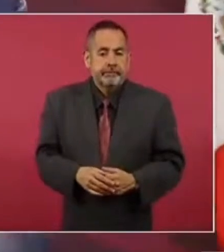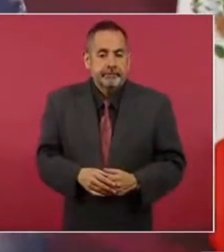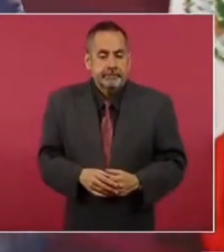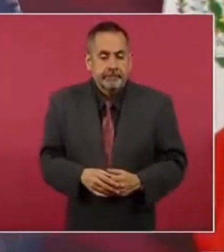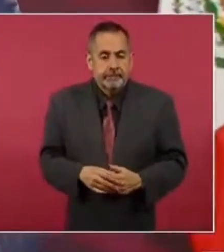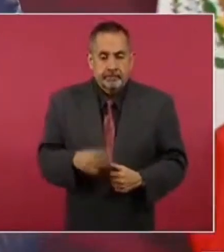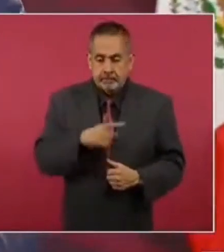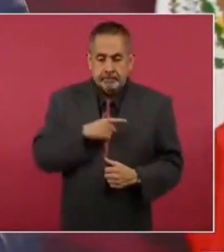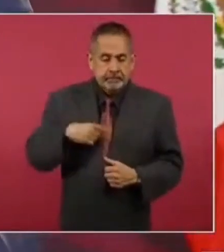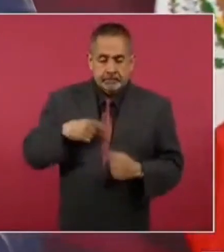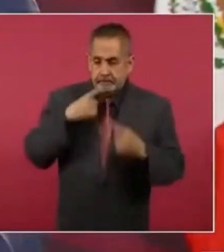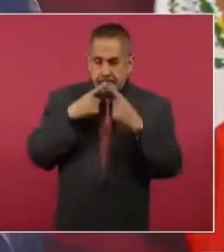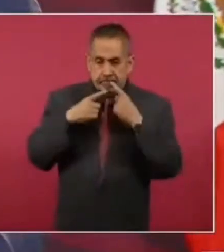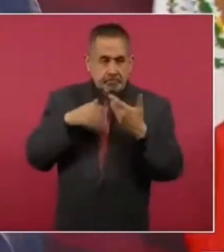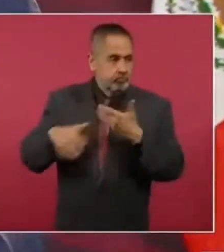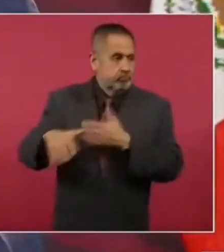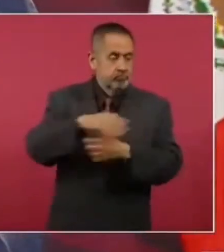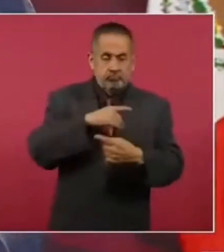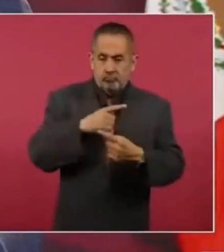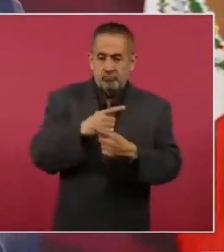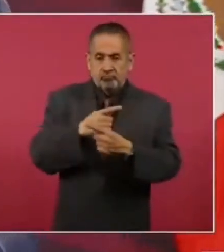hay que democratizar